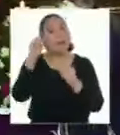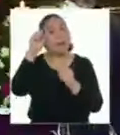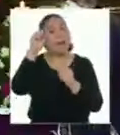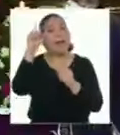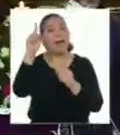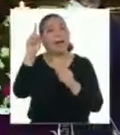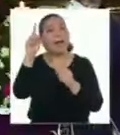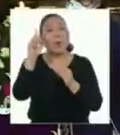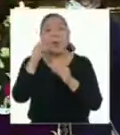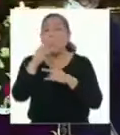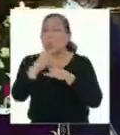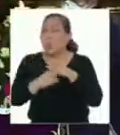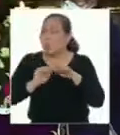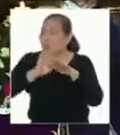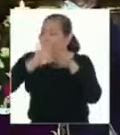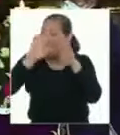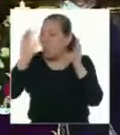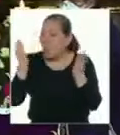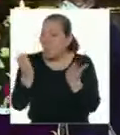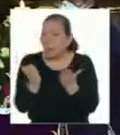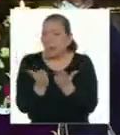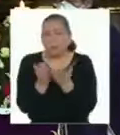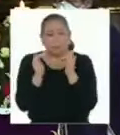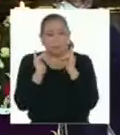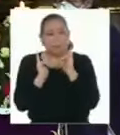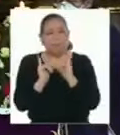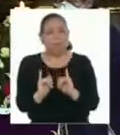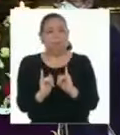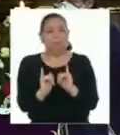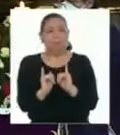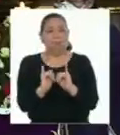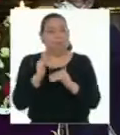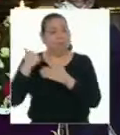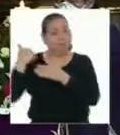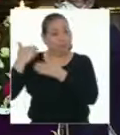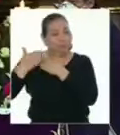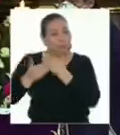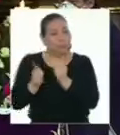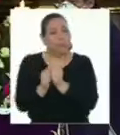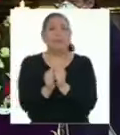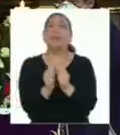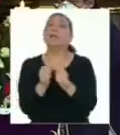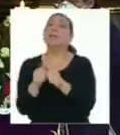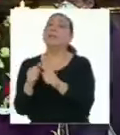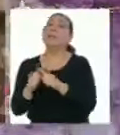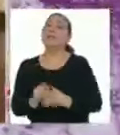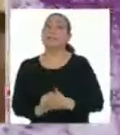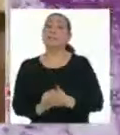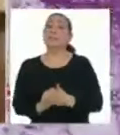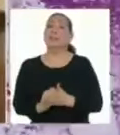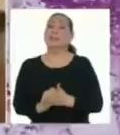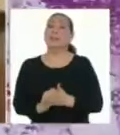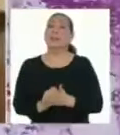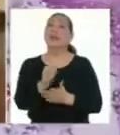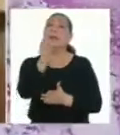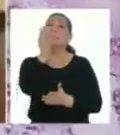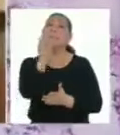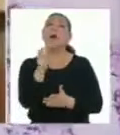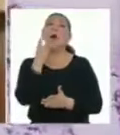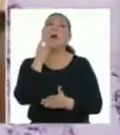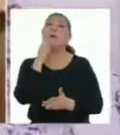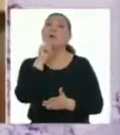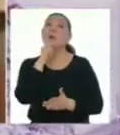creado el universo entero y estableciste el continuo retorno de las estaciones, y al ser humano,